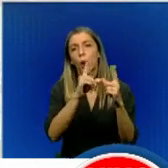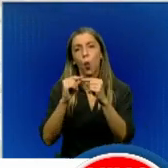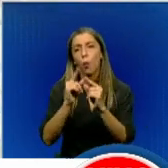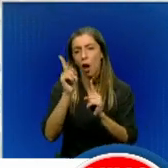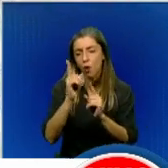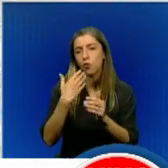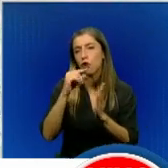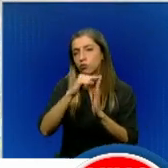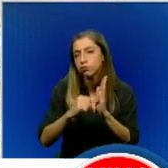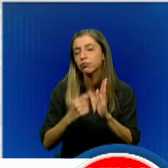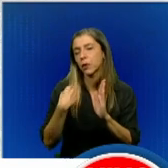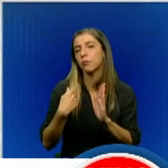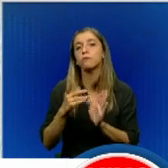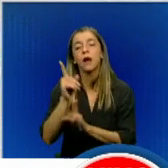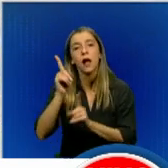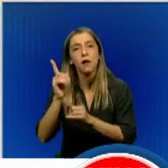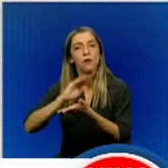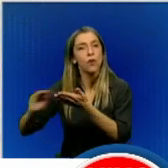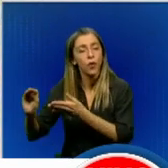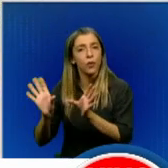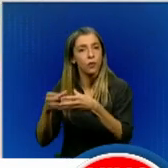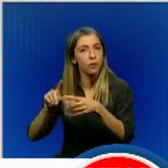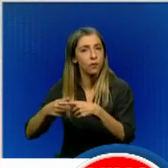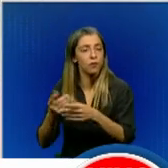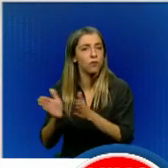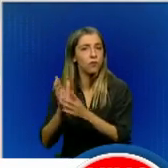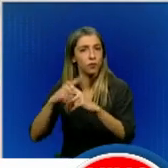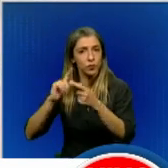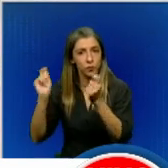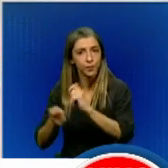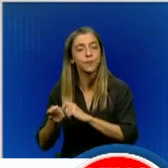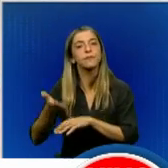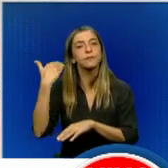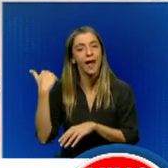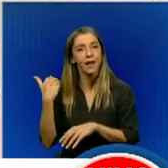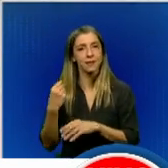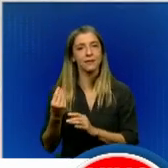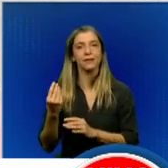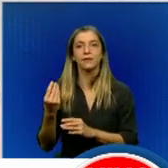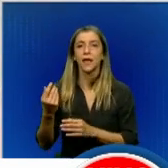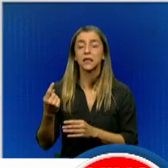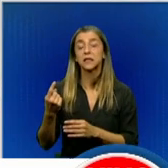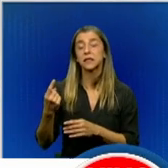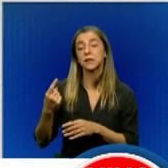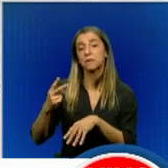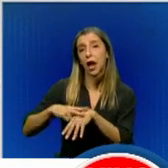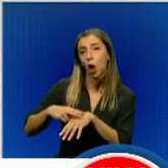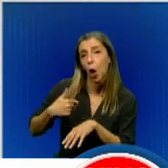diputados de juntos por el cambio que se nos dicen y nos dan consejos